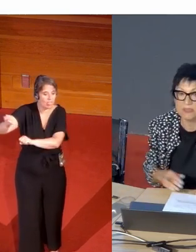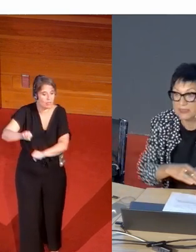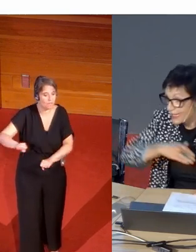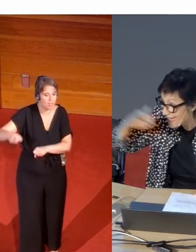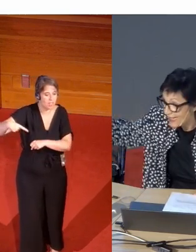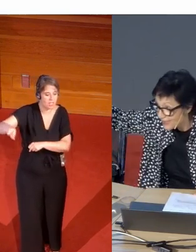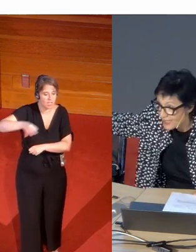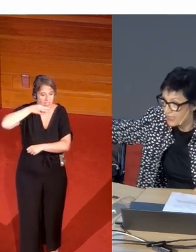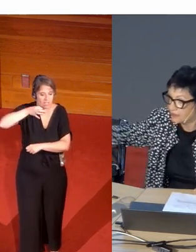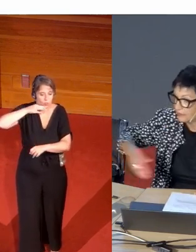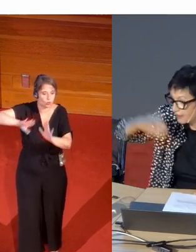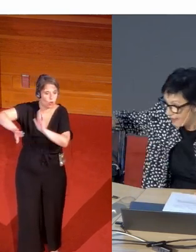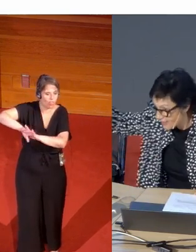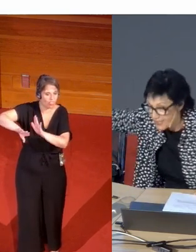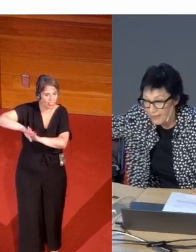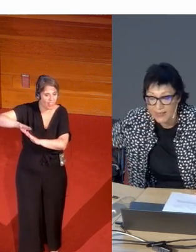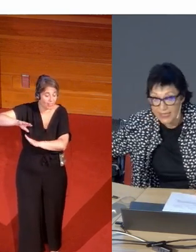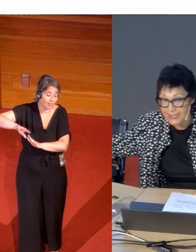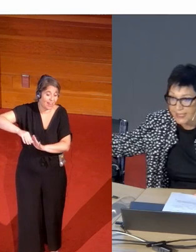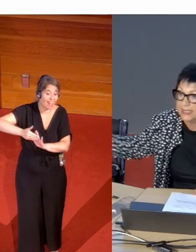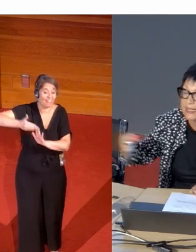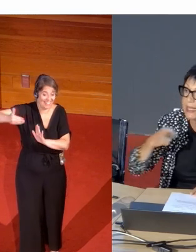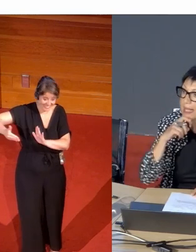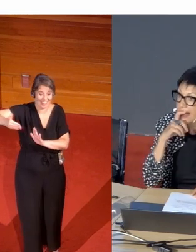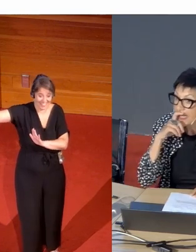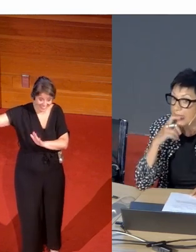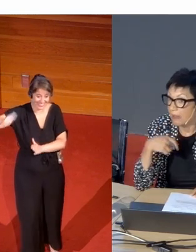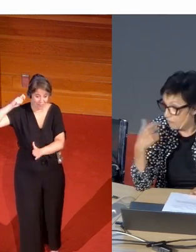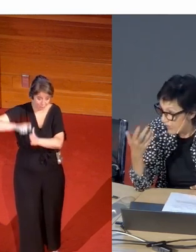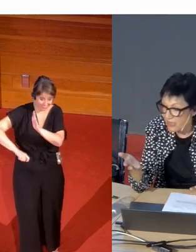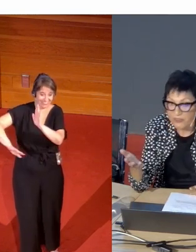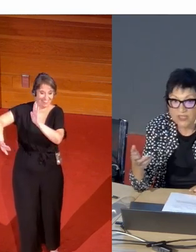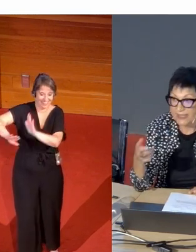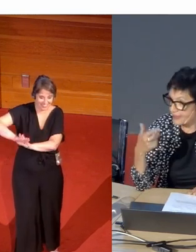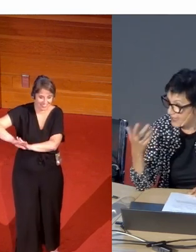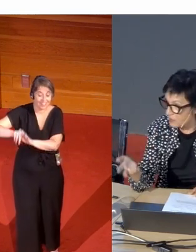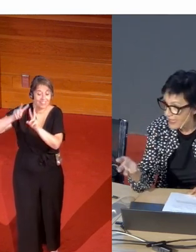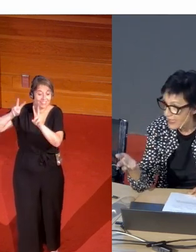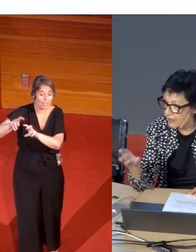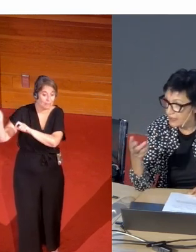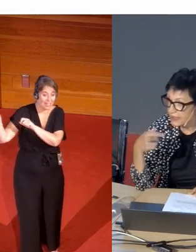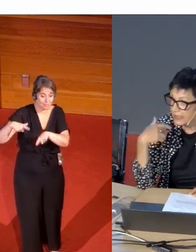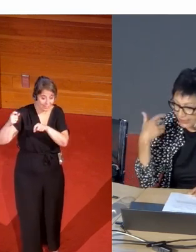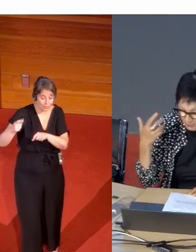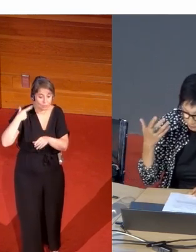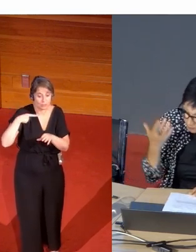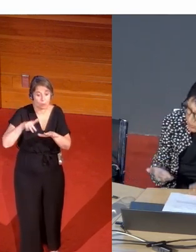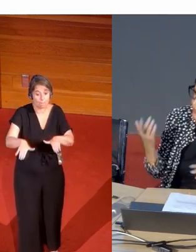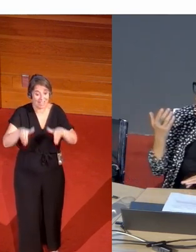fundamentalmente esa derecha A la derecha de la derecha la inmigración es está detrás del